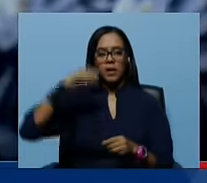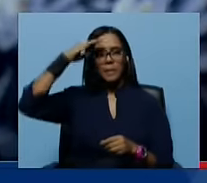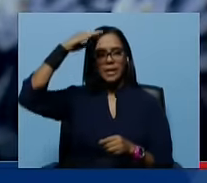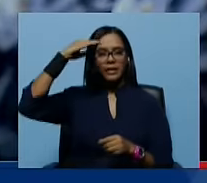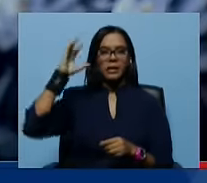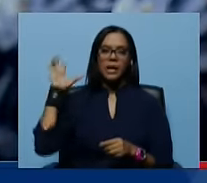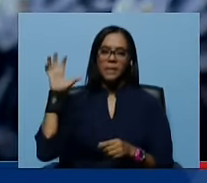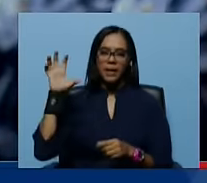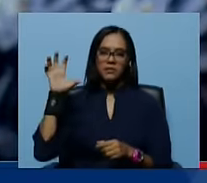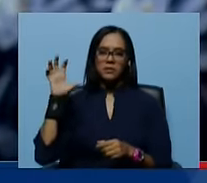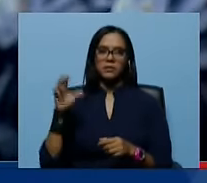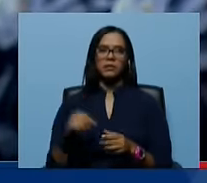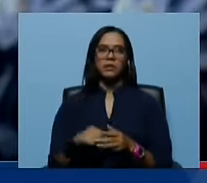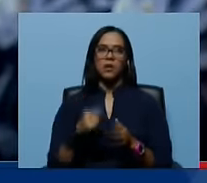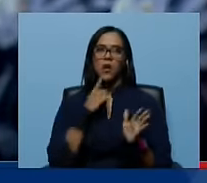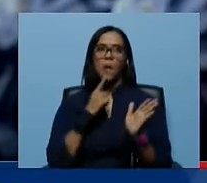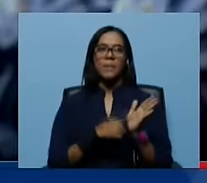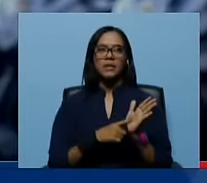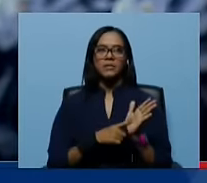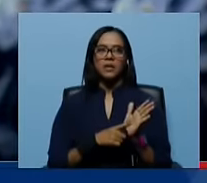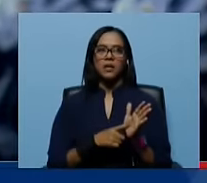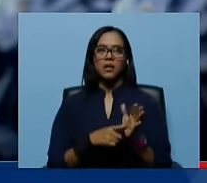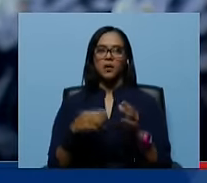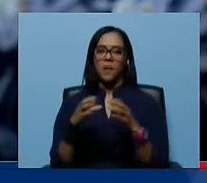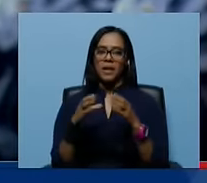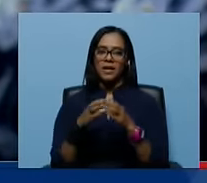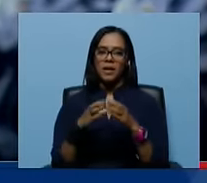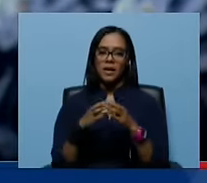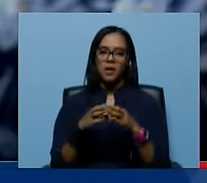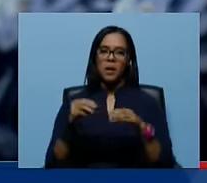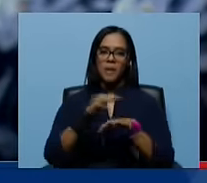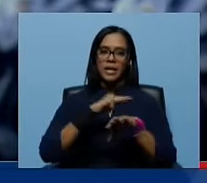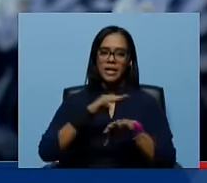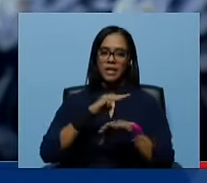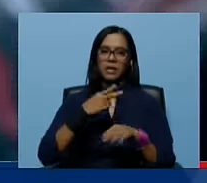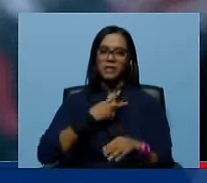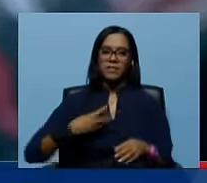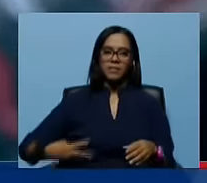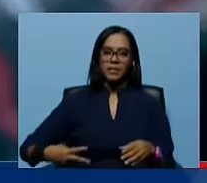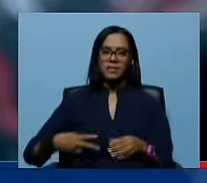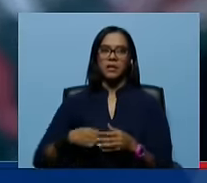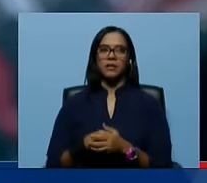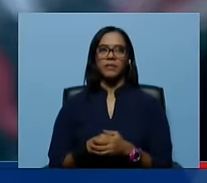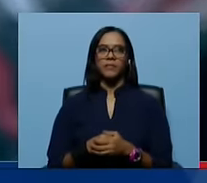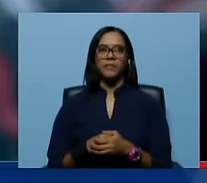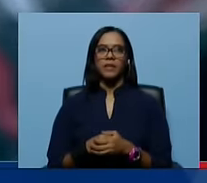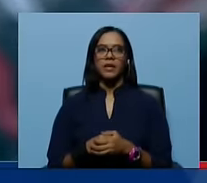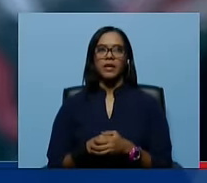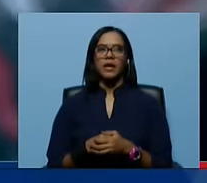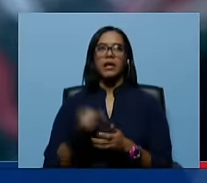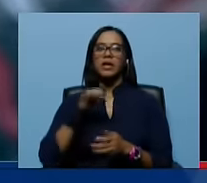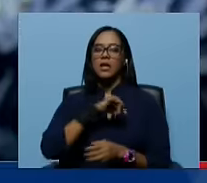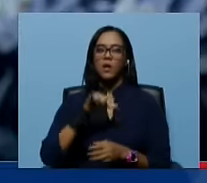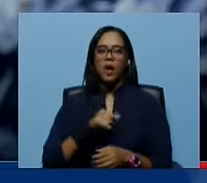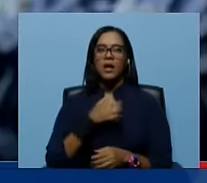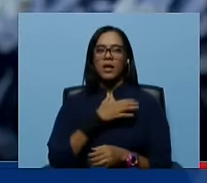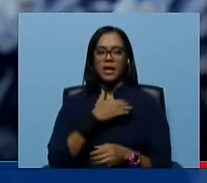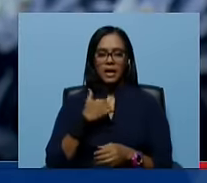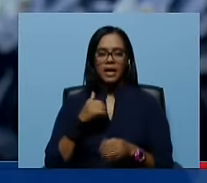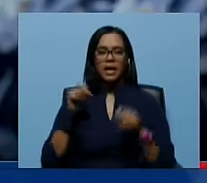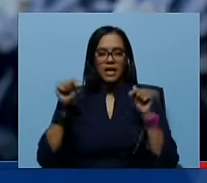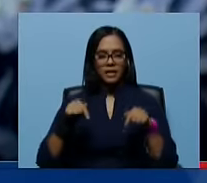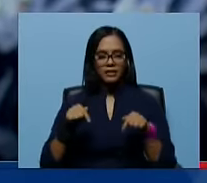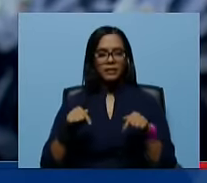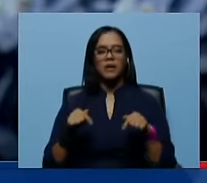país. Cúmplase, compañero ministro y vicepresidente. Igualmente, en esta batalla